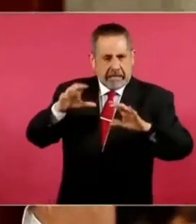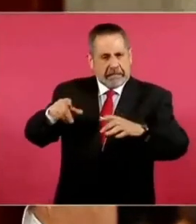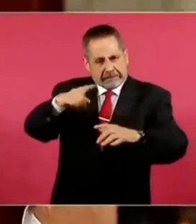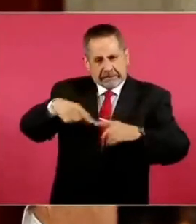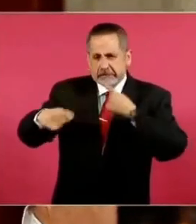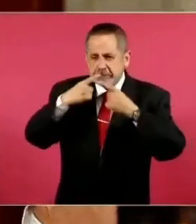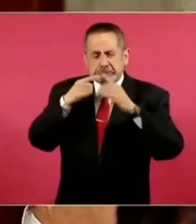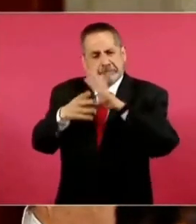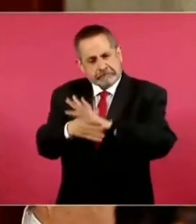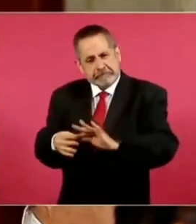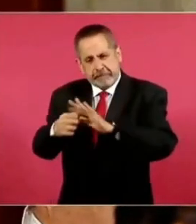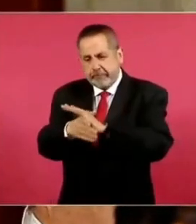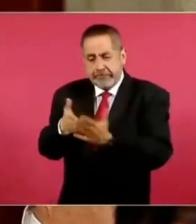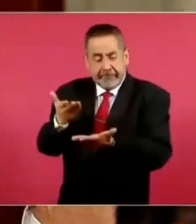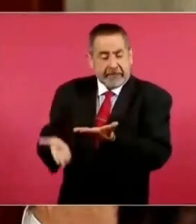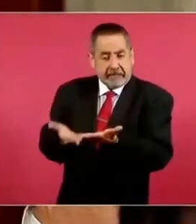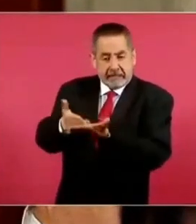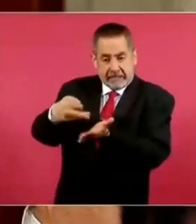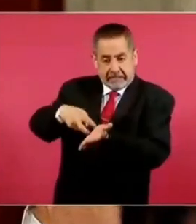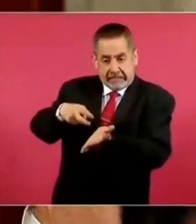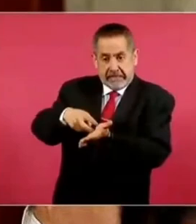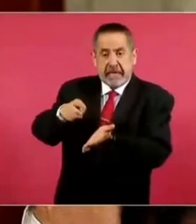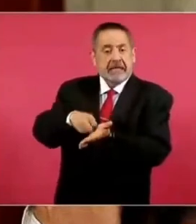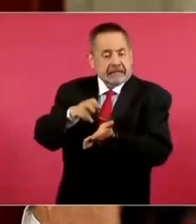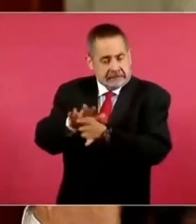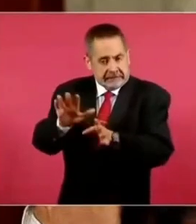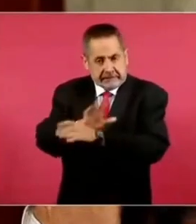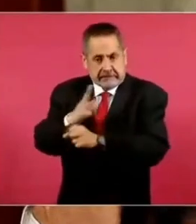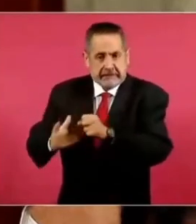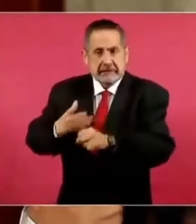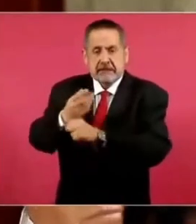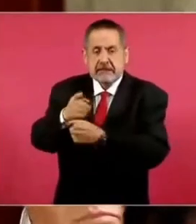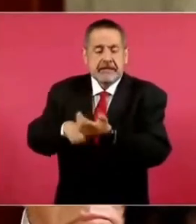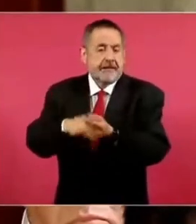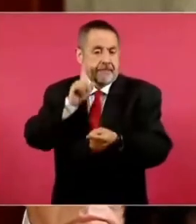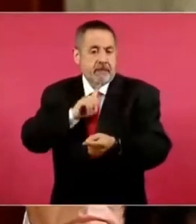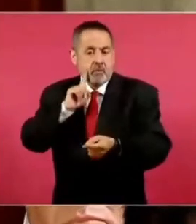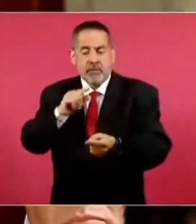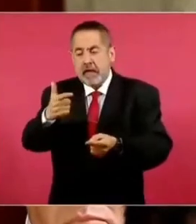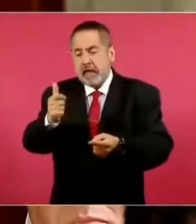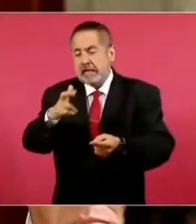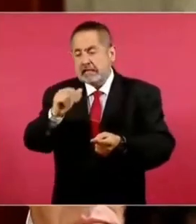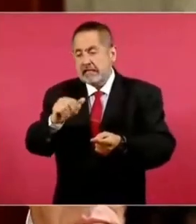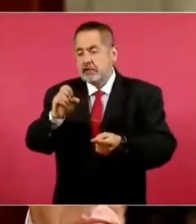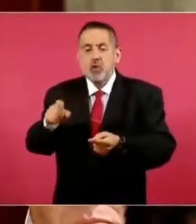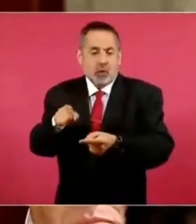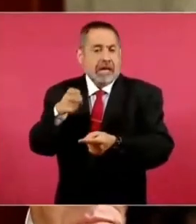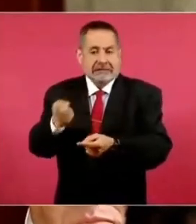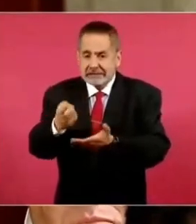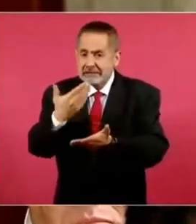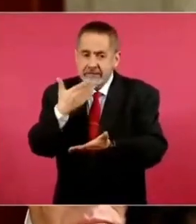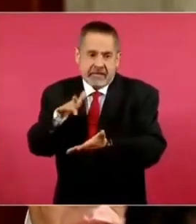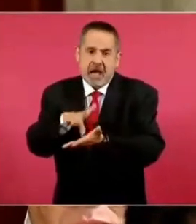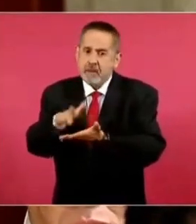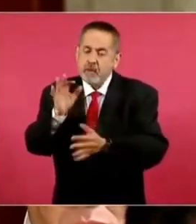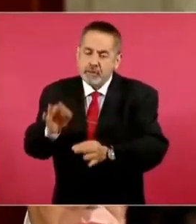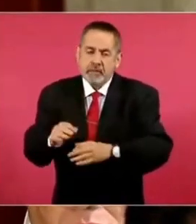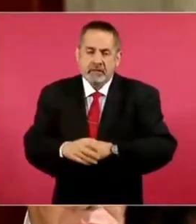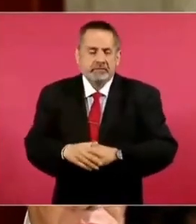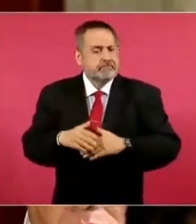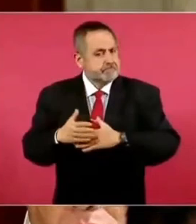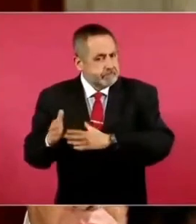se dictamine la inicial la iniciativa de la diputada García segura Por otra parte en lo que se refiere a la